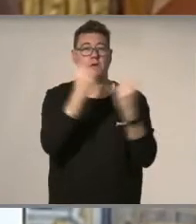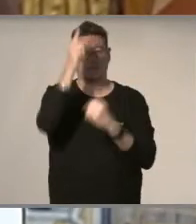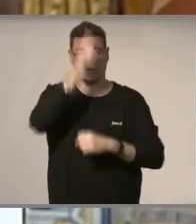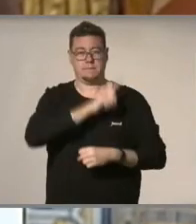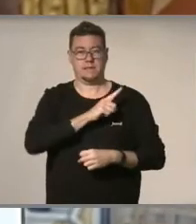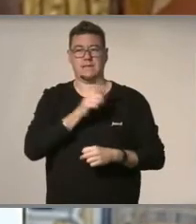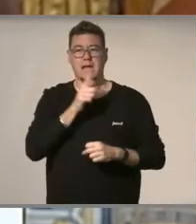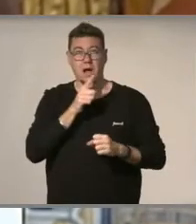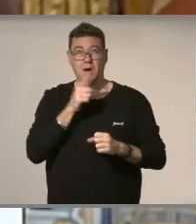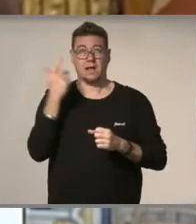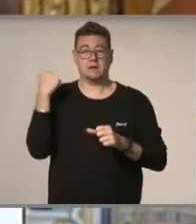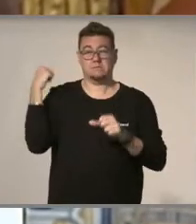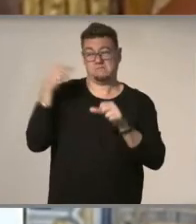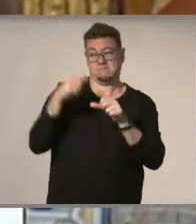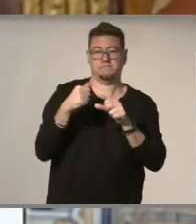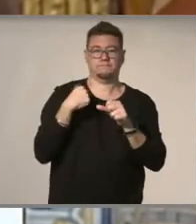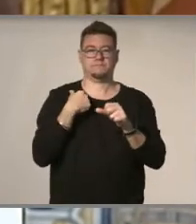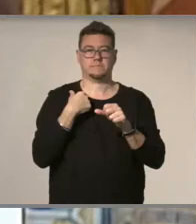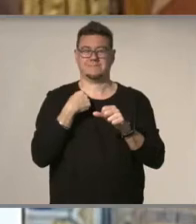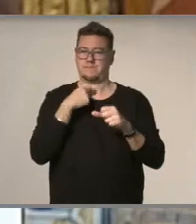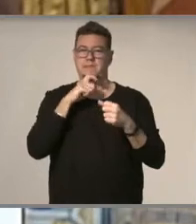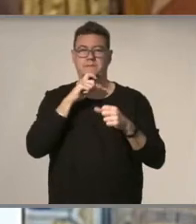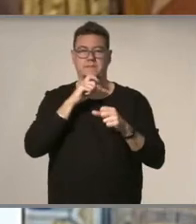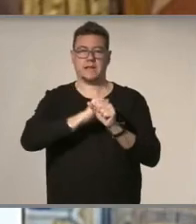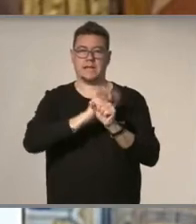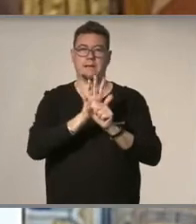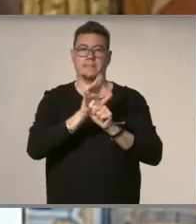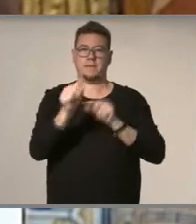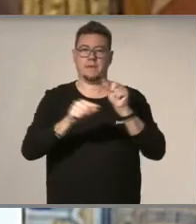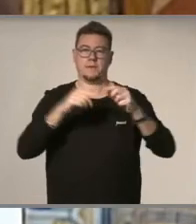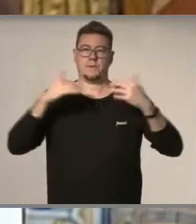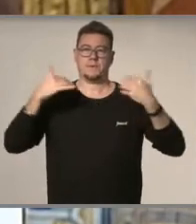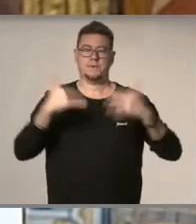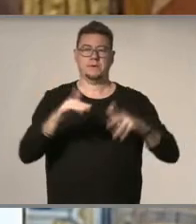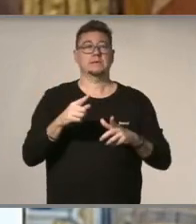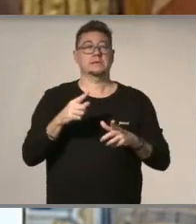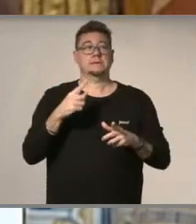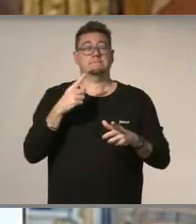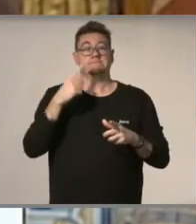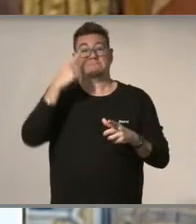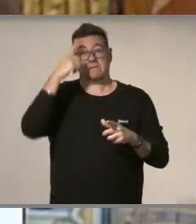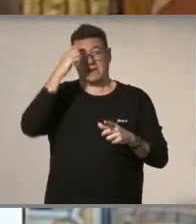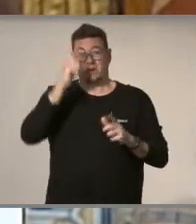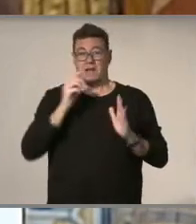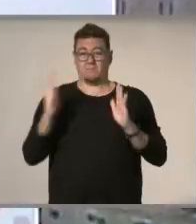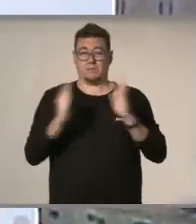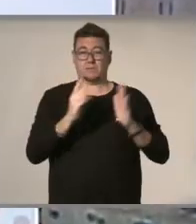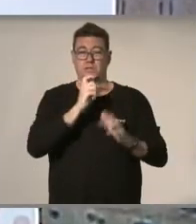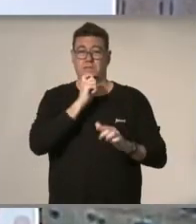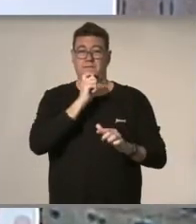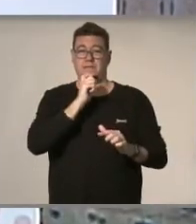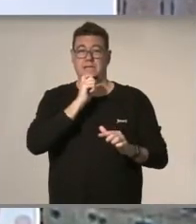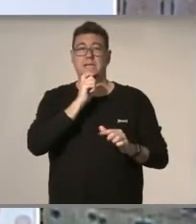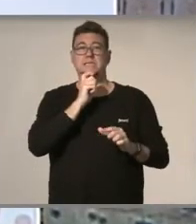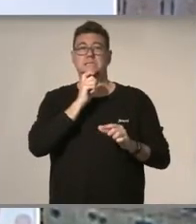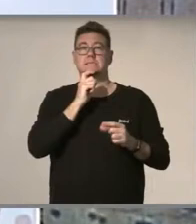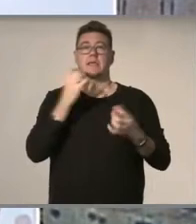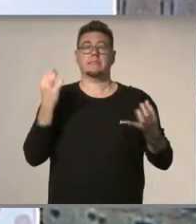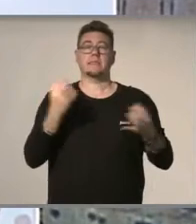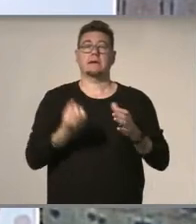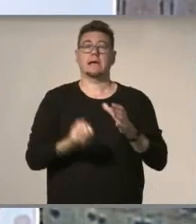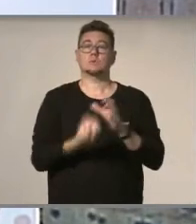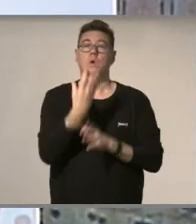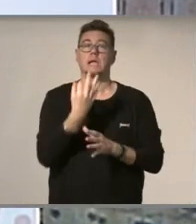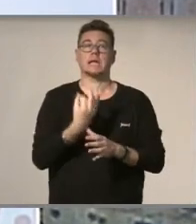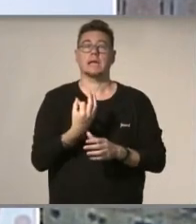momentos difíciles como consecuencia de la pandemia. Y yo creo que en esos momentos difíciles es donde tiene que surgir